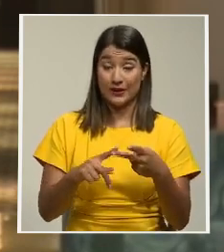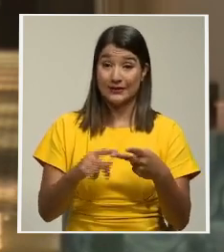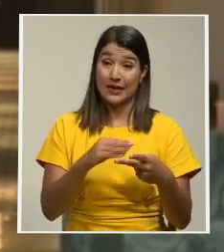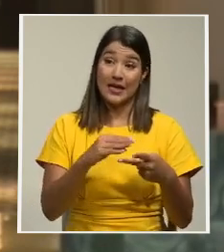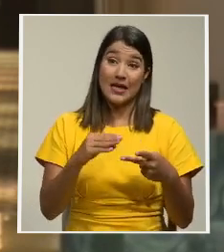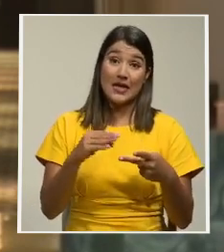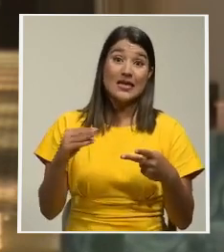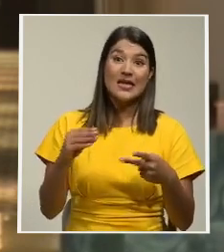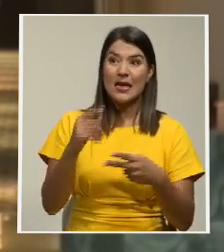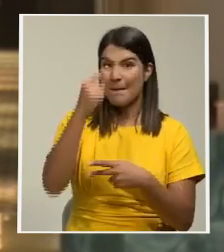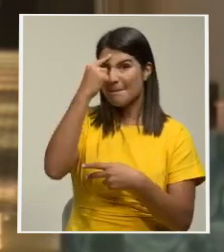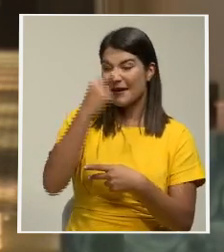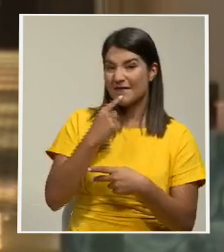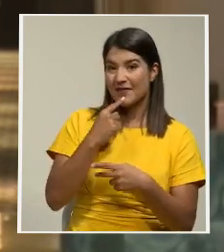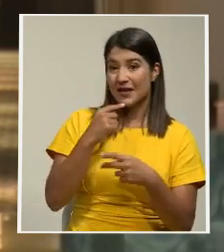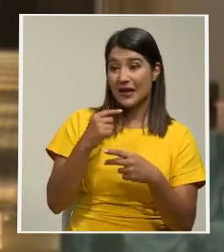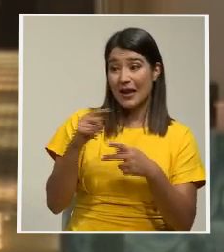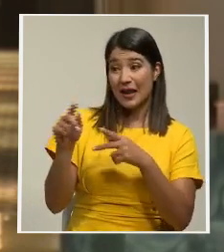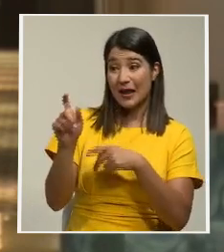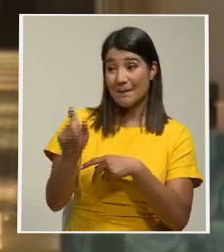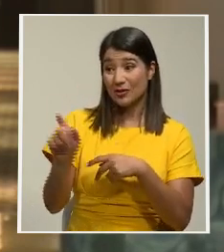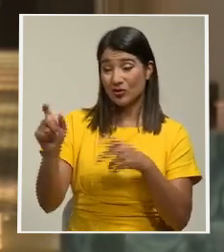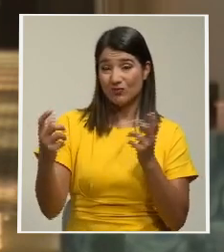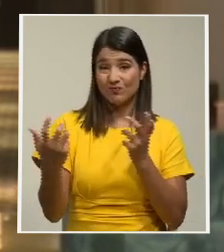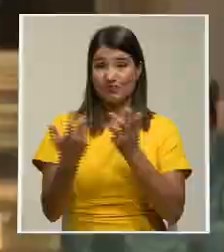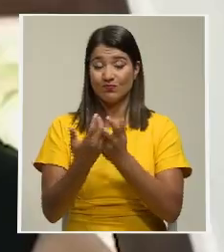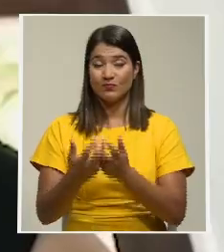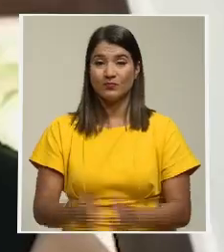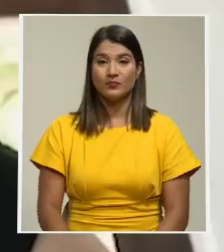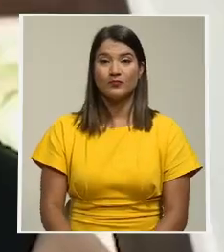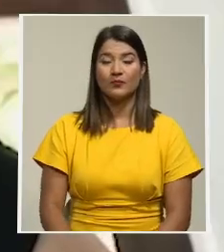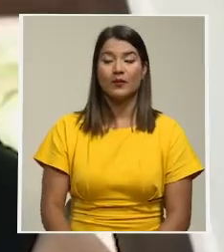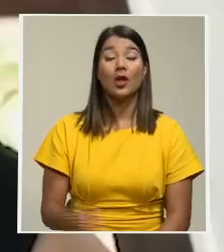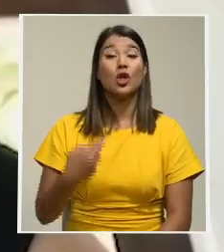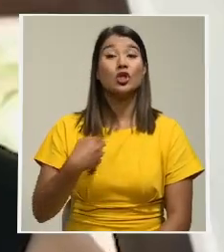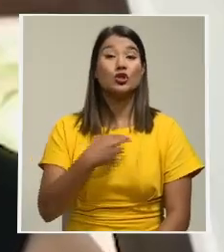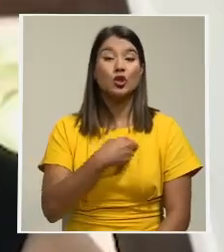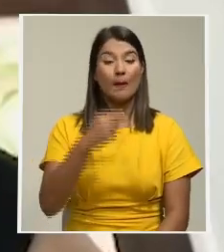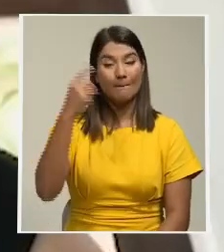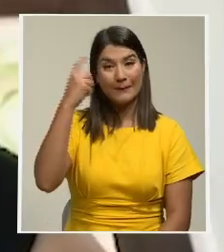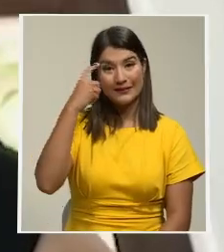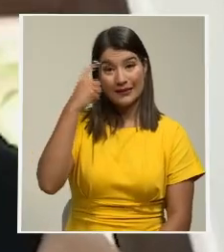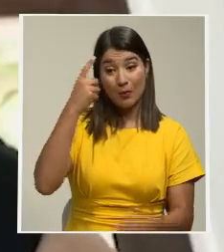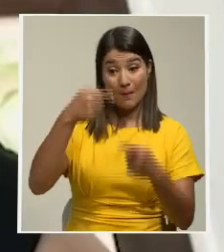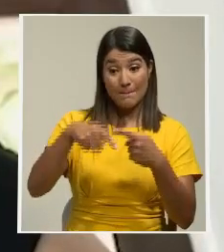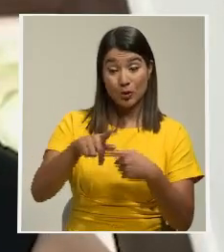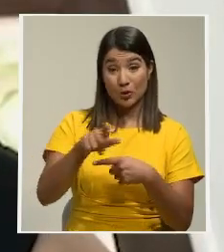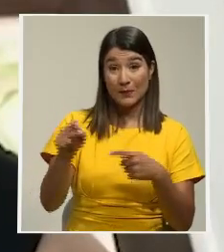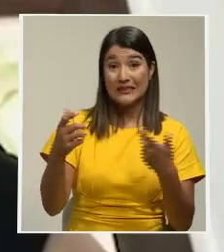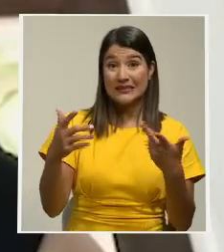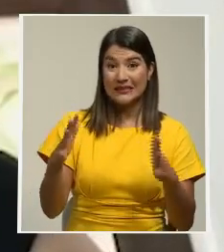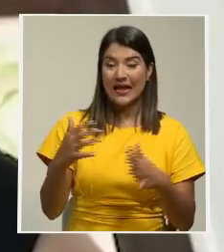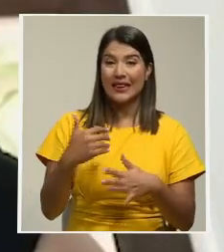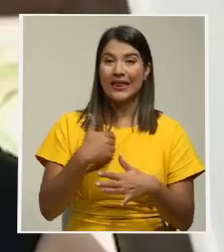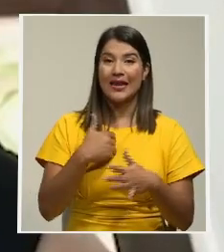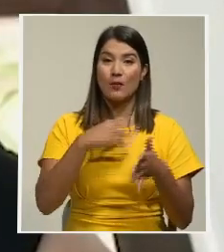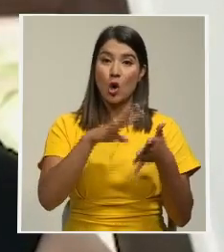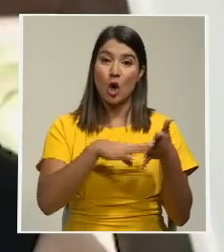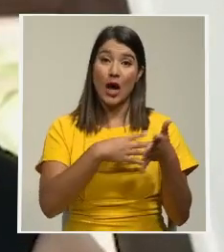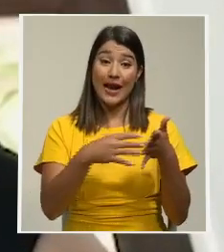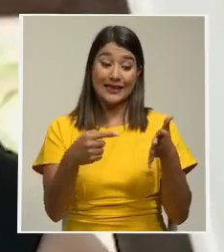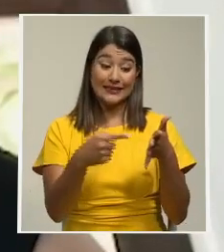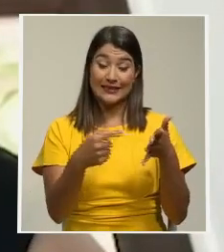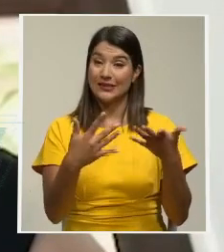y preferencias que voten con los precandidatos que ellos quieran. Pensamos que en próximo mes ya tendríamos el calendario